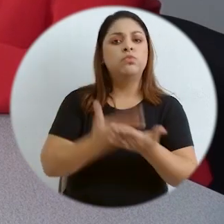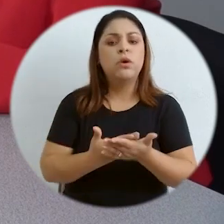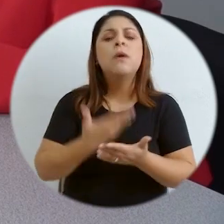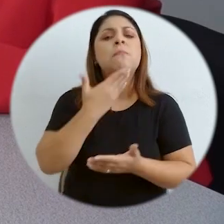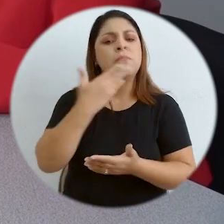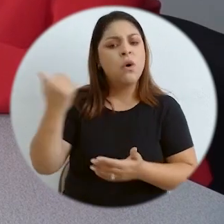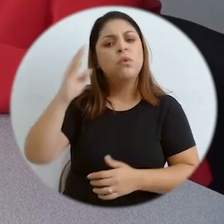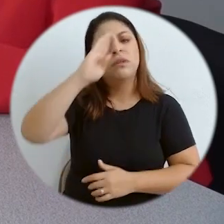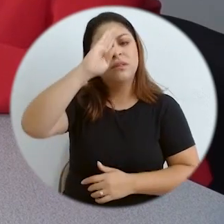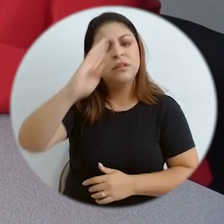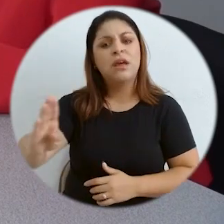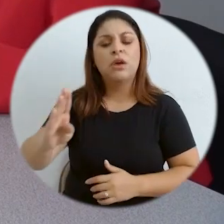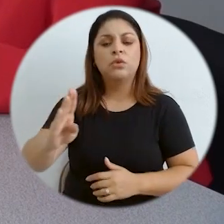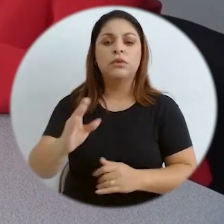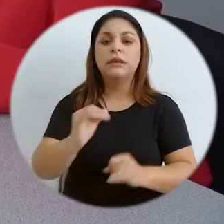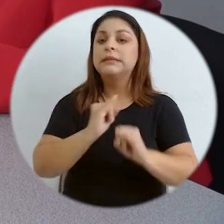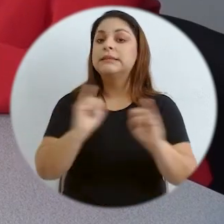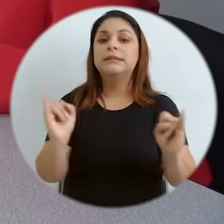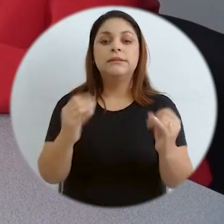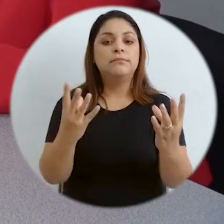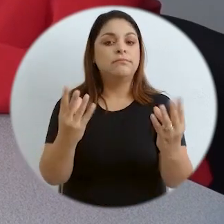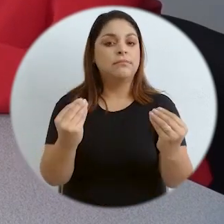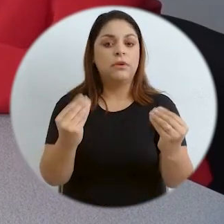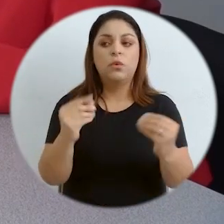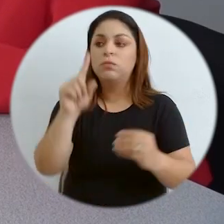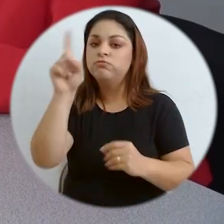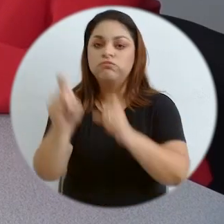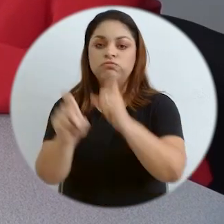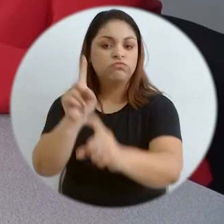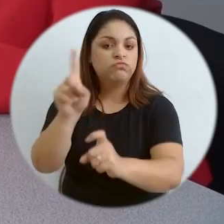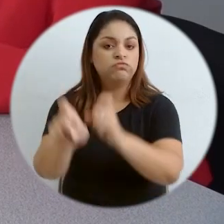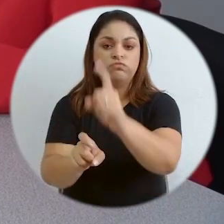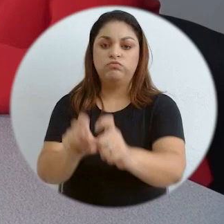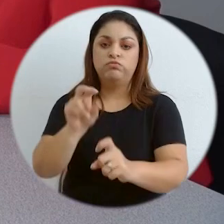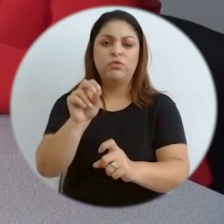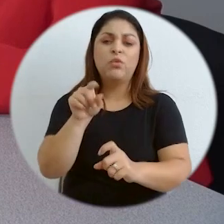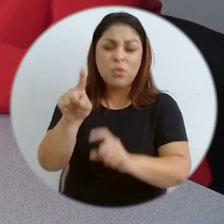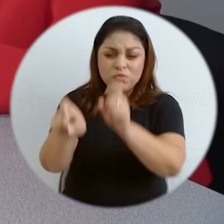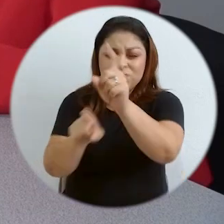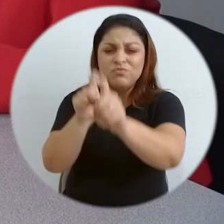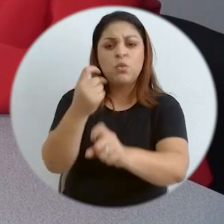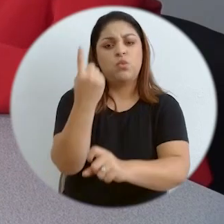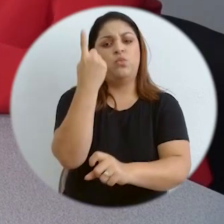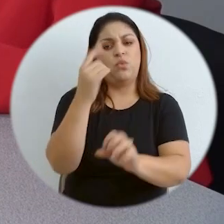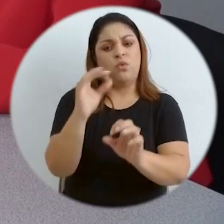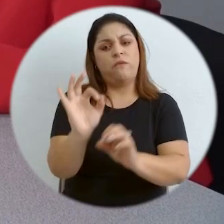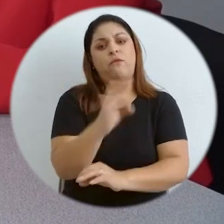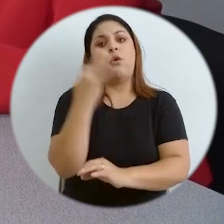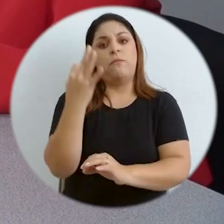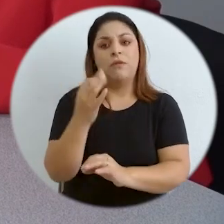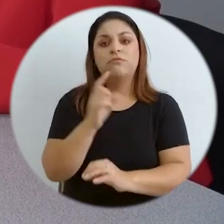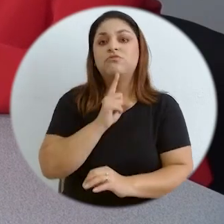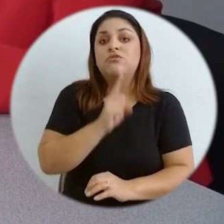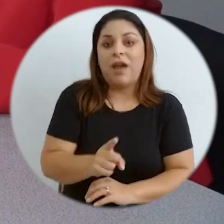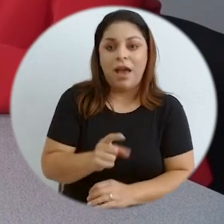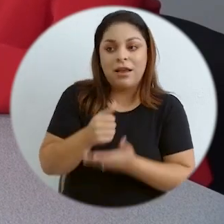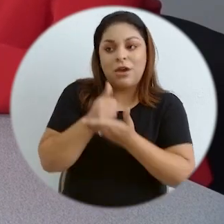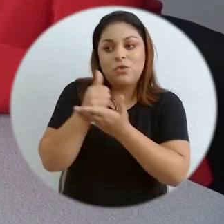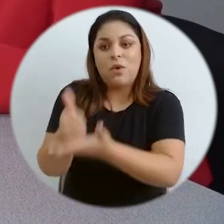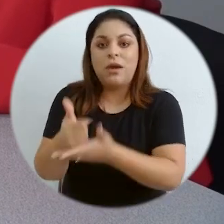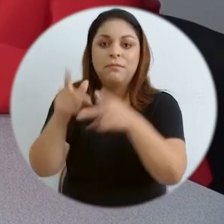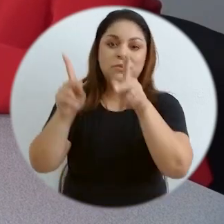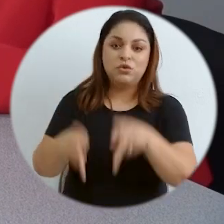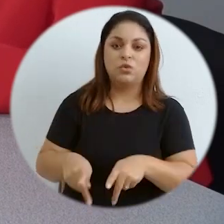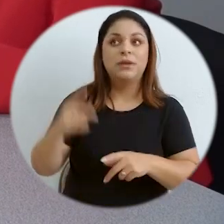manera directa, no tengamos miedo, porque es la única forma en que podemos realmente ayudar a alguien que